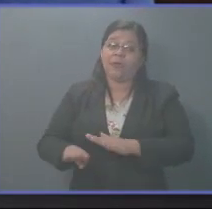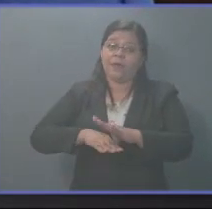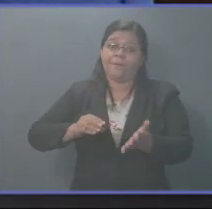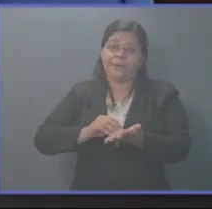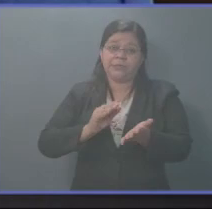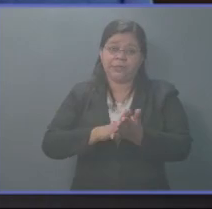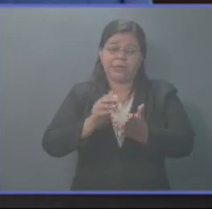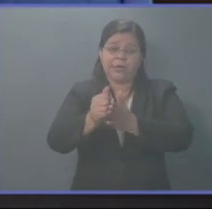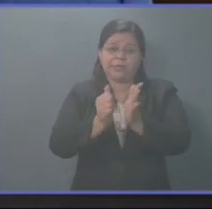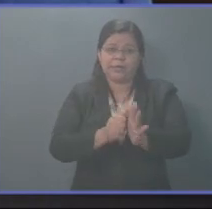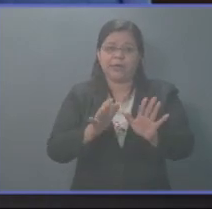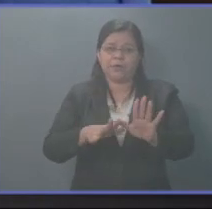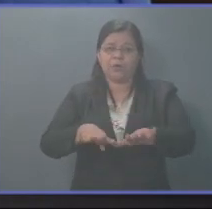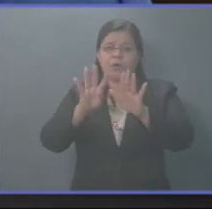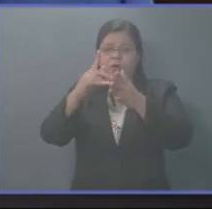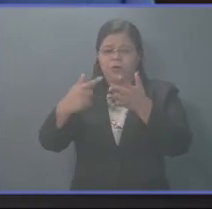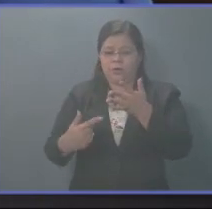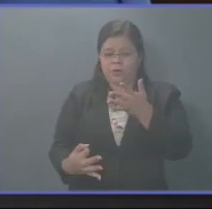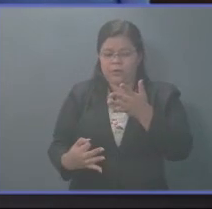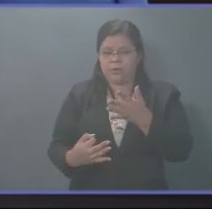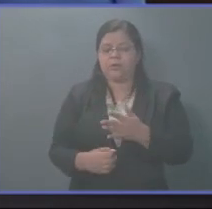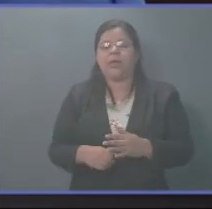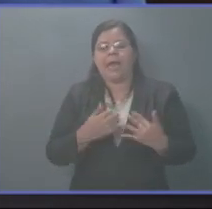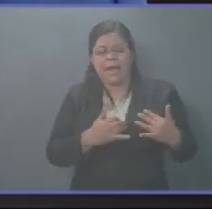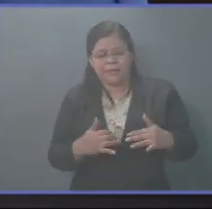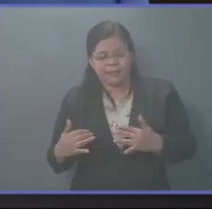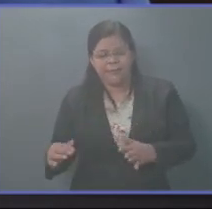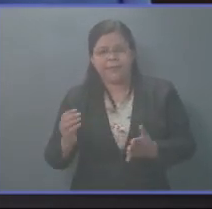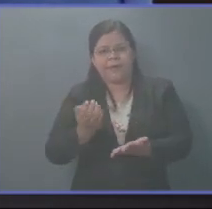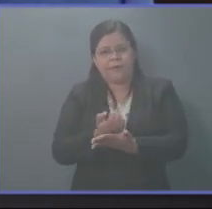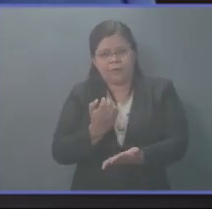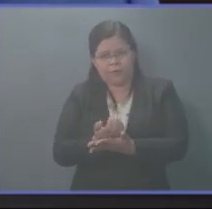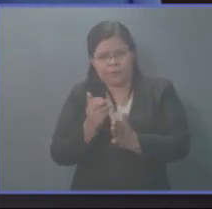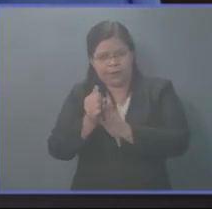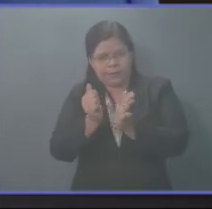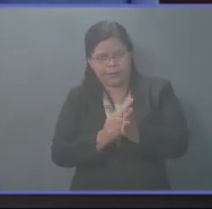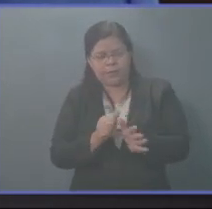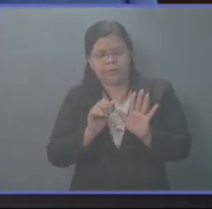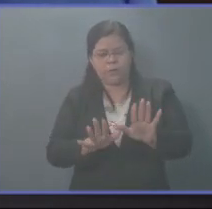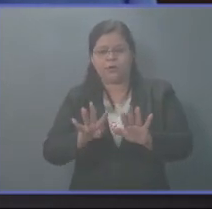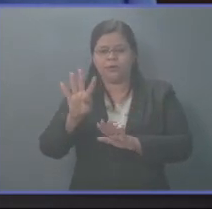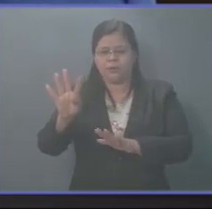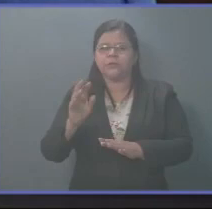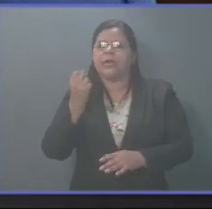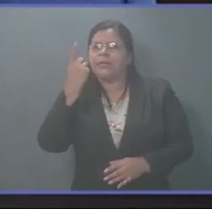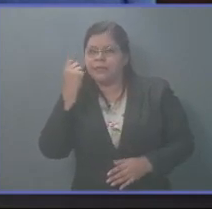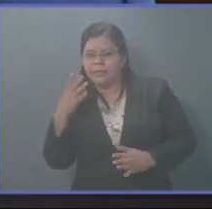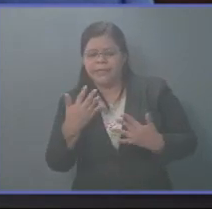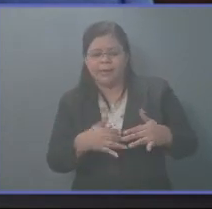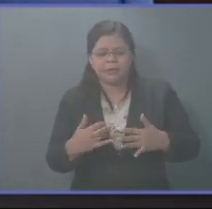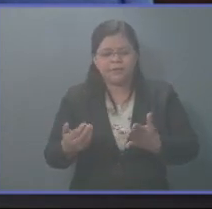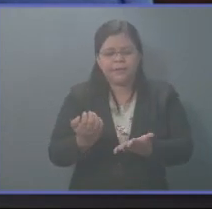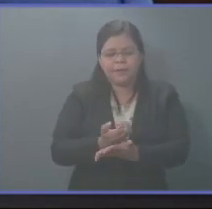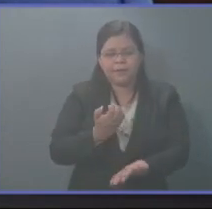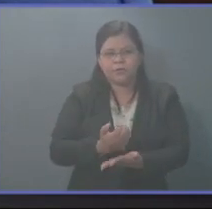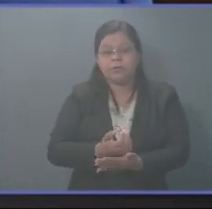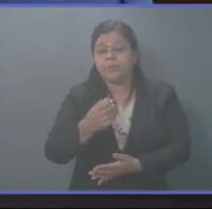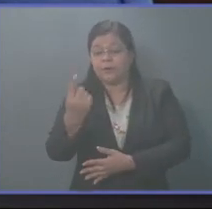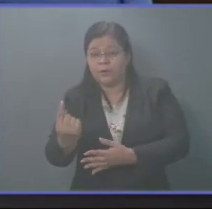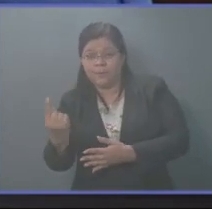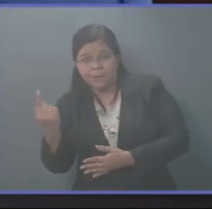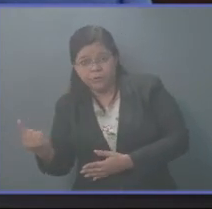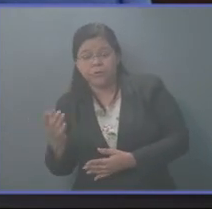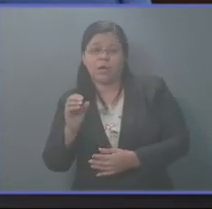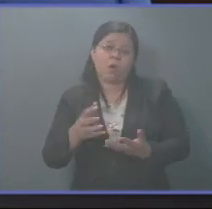previstos en el artículo 19 de la presente ley. Actividad económica, artículo 14. Se entenderá como actividad económica aquella realizada por personas naturales